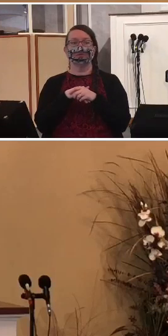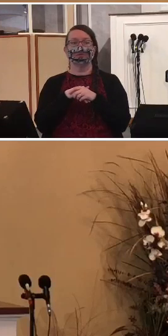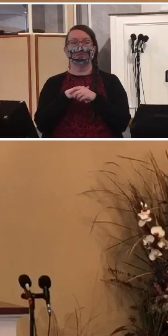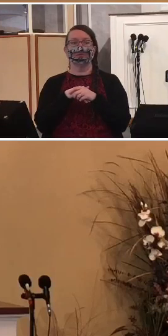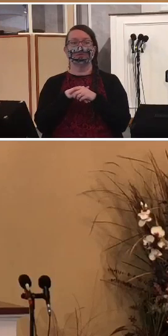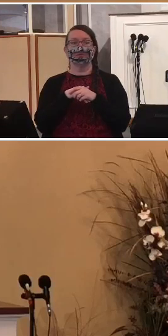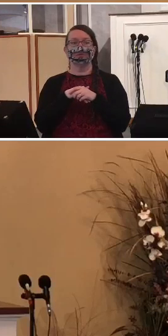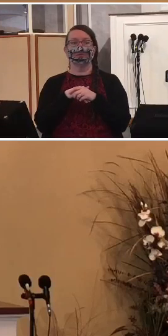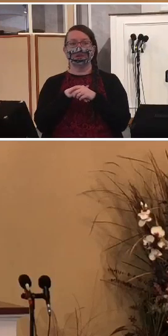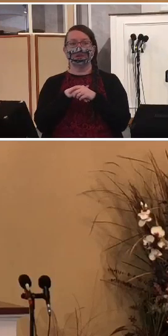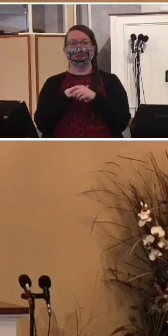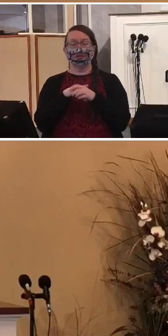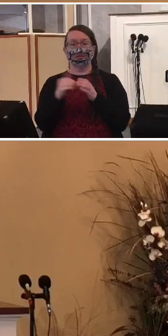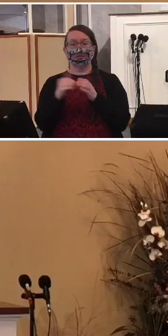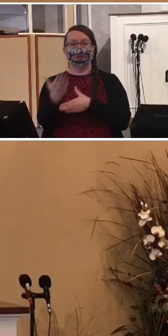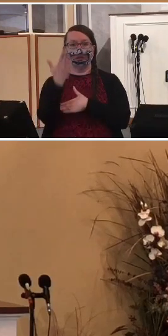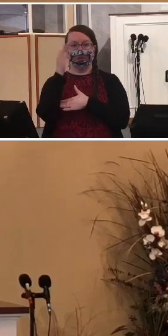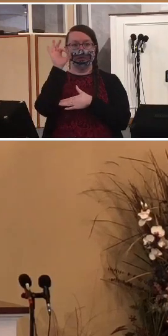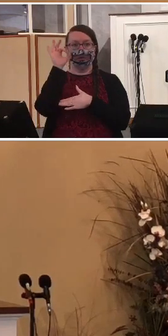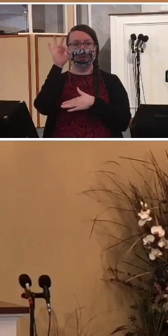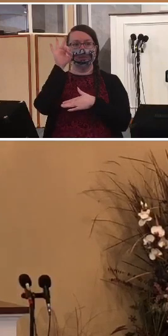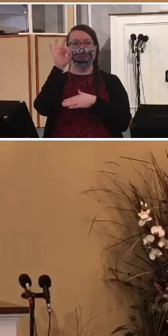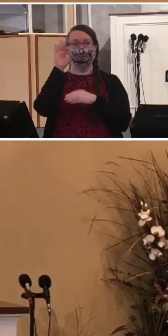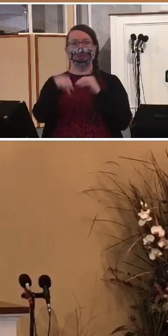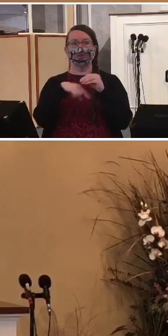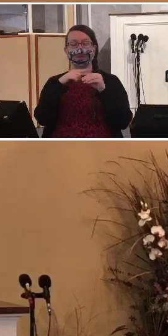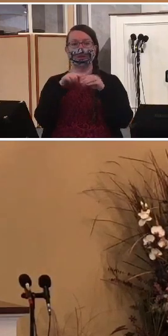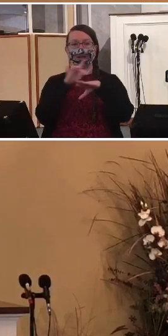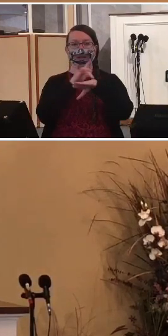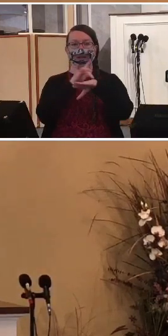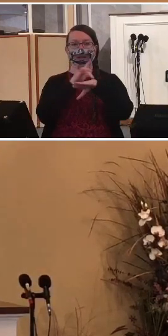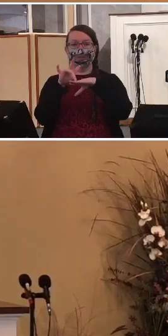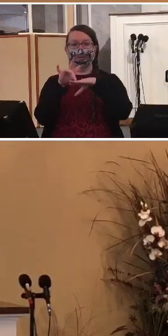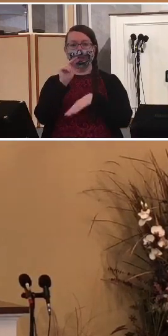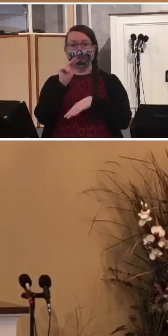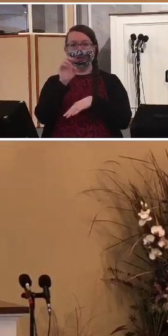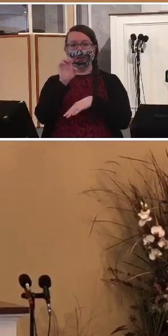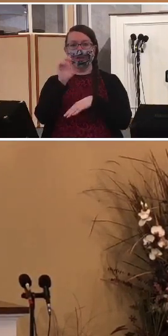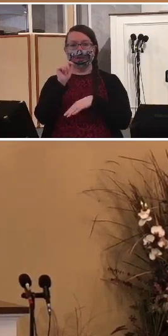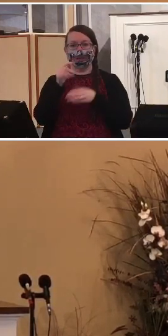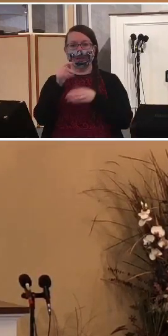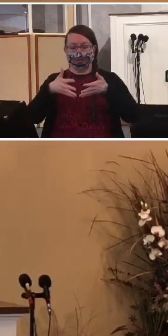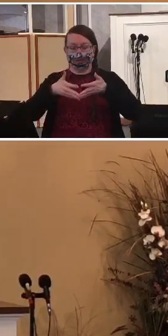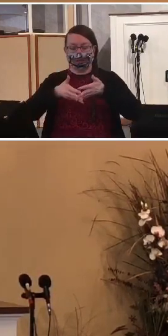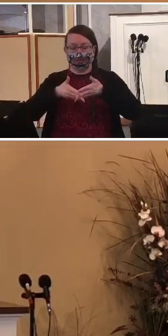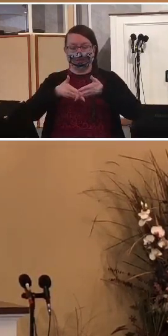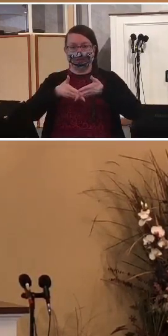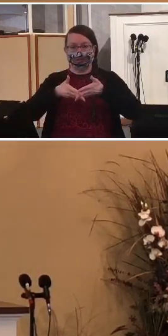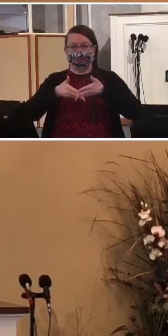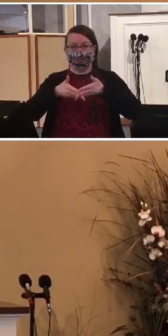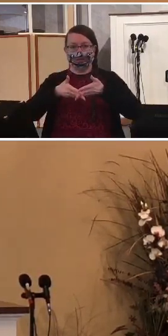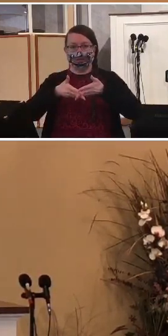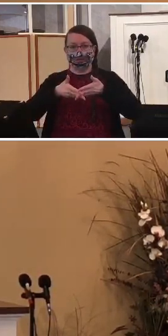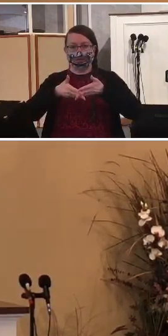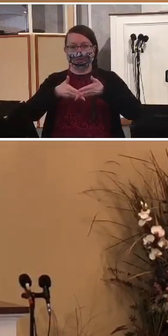Lo que te voy a predicar esta mañana sobre las redes vacías. Alguien diga redes vacías.